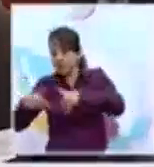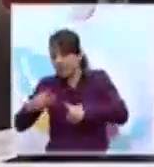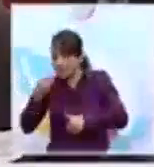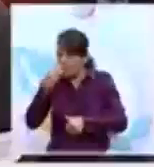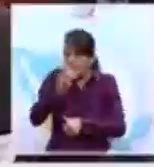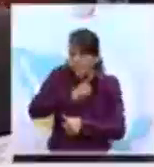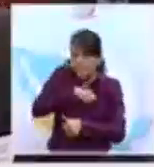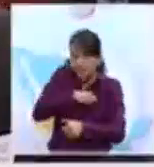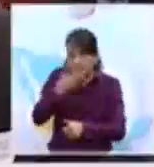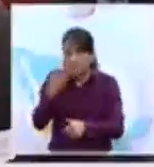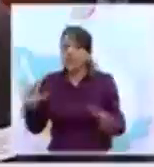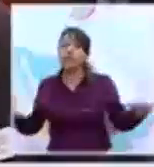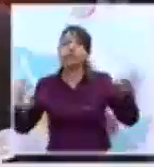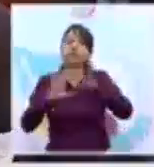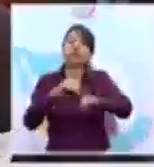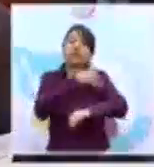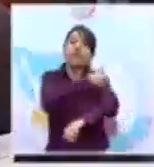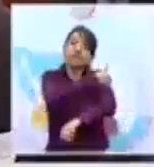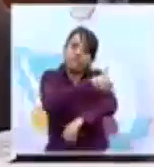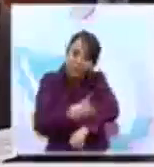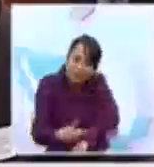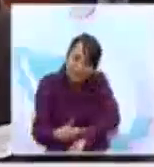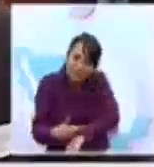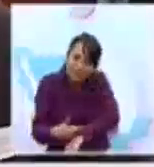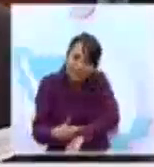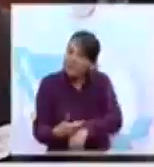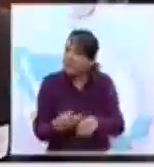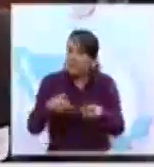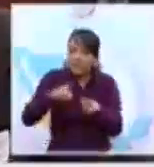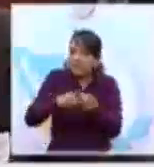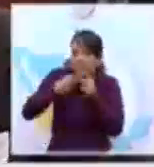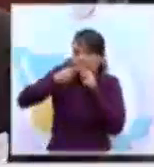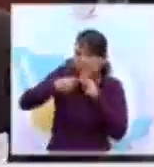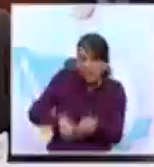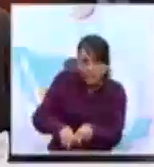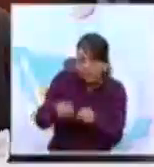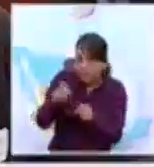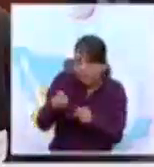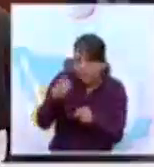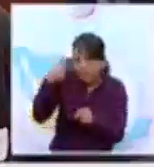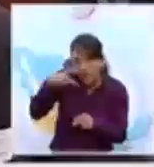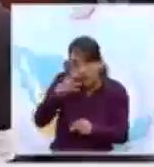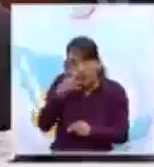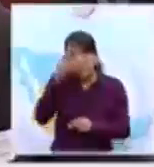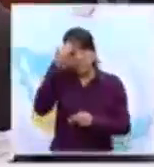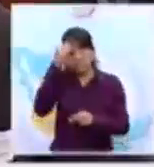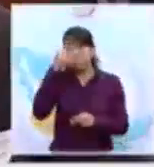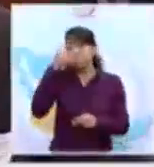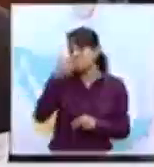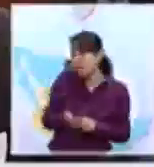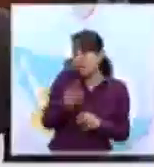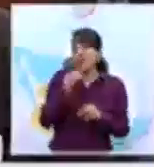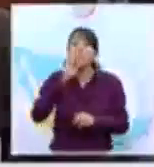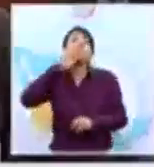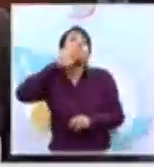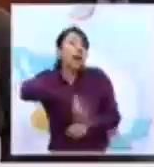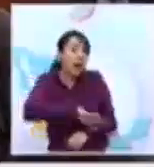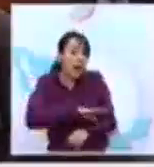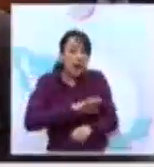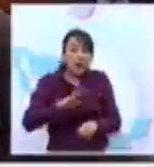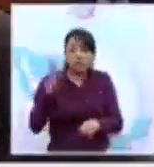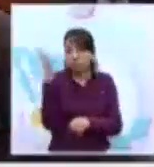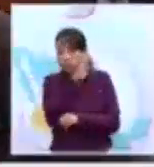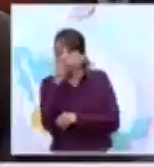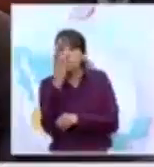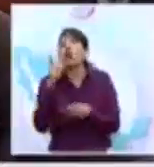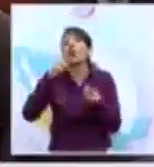estilos de consumo se construyen y se ejercen y se desarrollan, para bien o para mal, en una interacción dentro